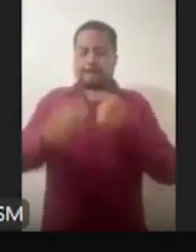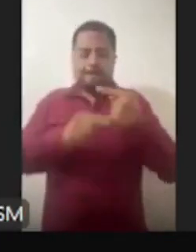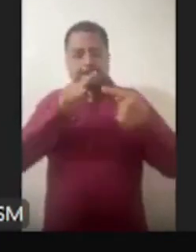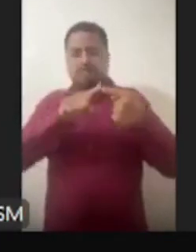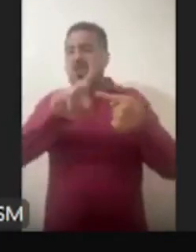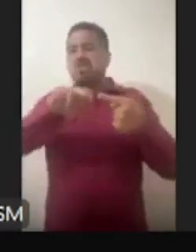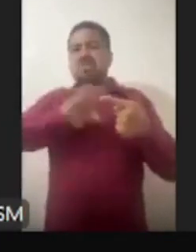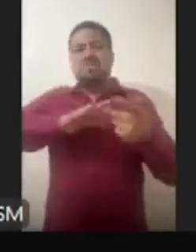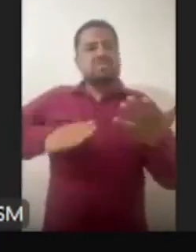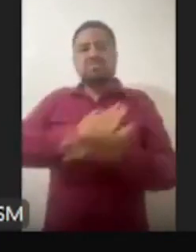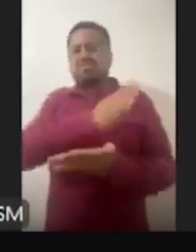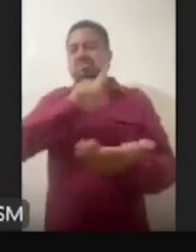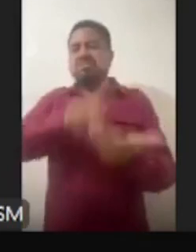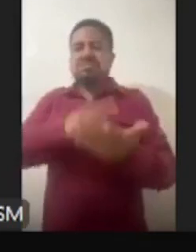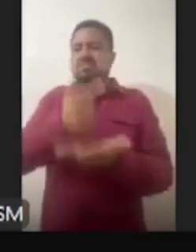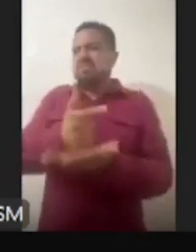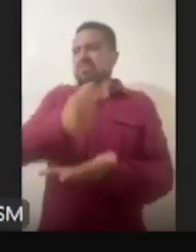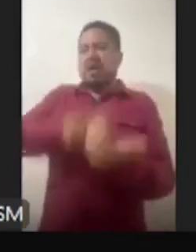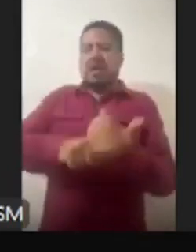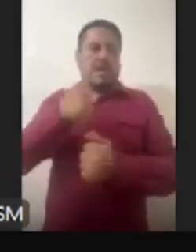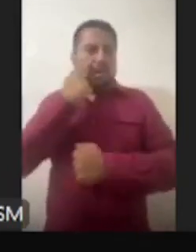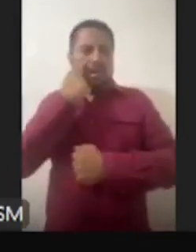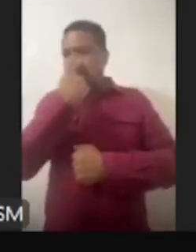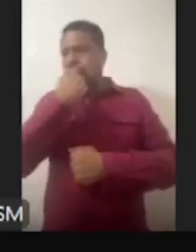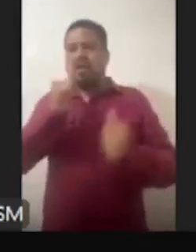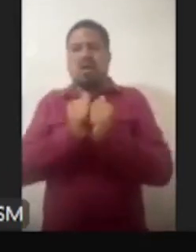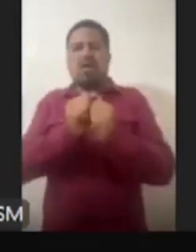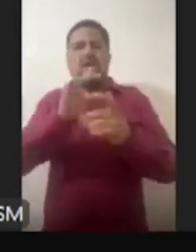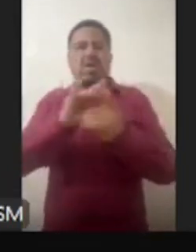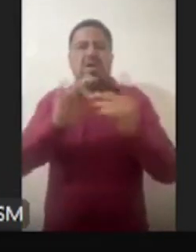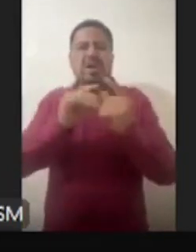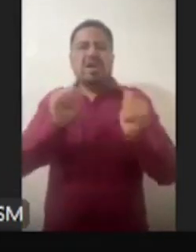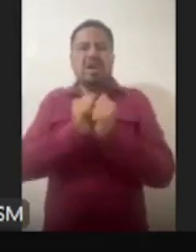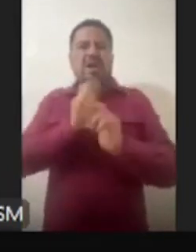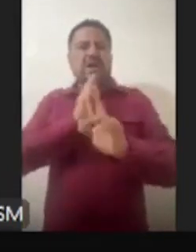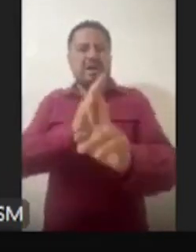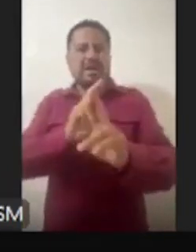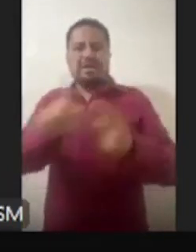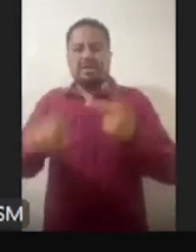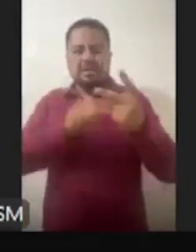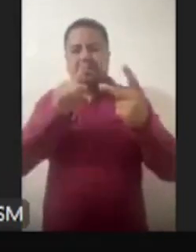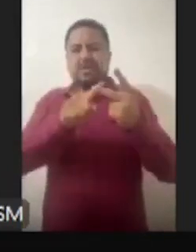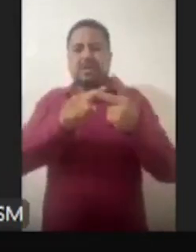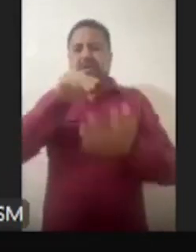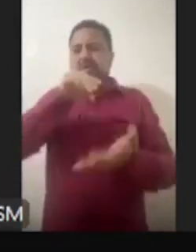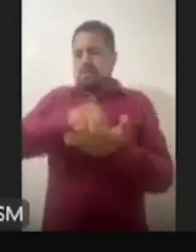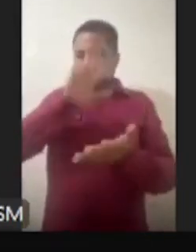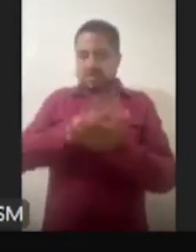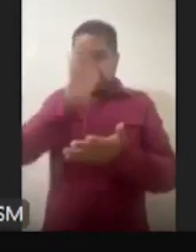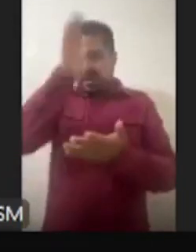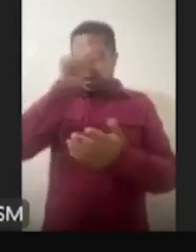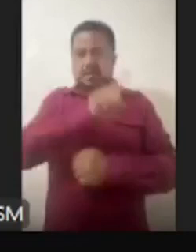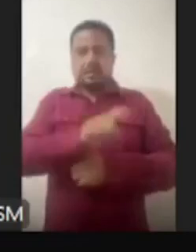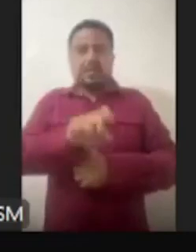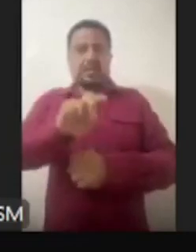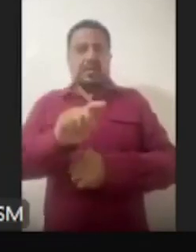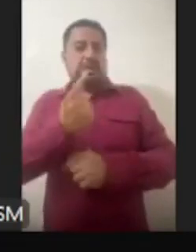vertidos en términos de las consideraciones expuestas en la presente resolución. Segundo, se confirma el acuerdo 131 diagonal C, diagonal